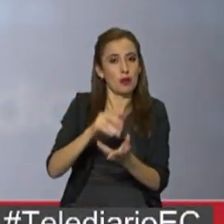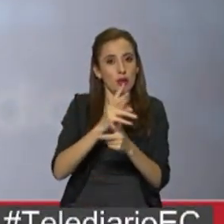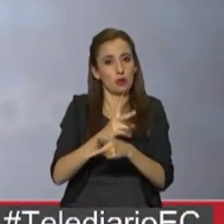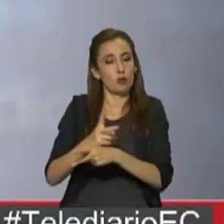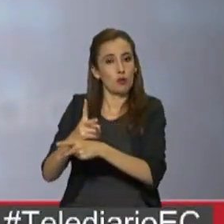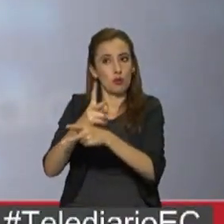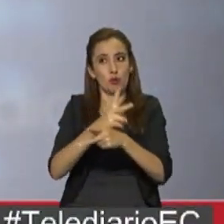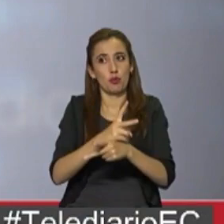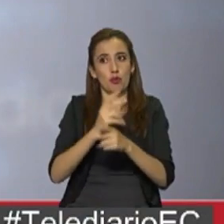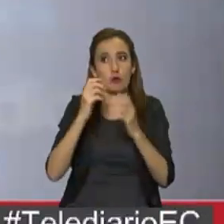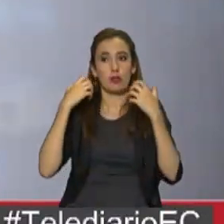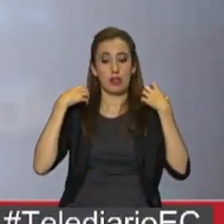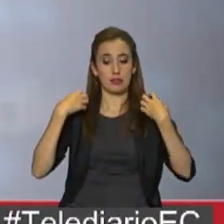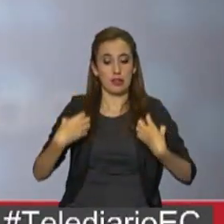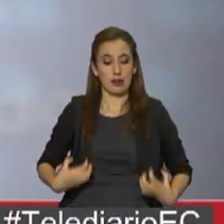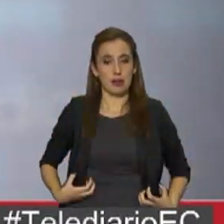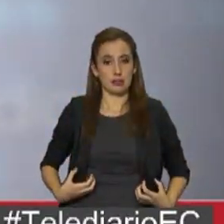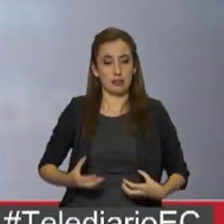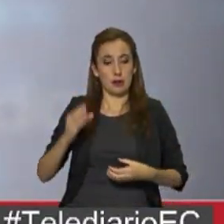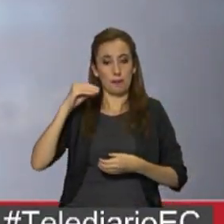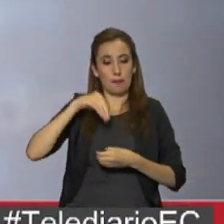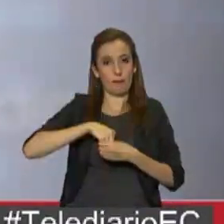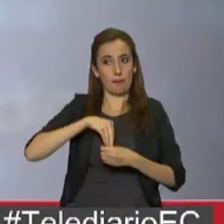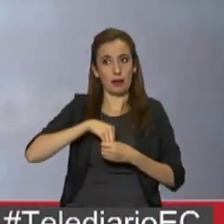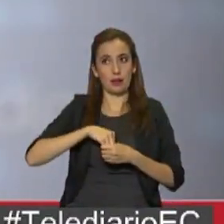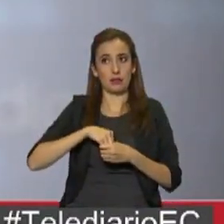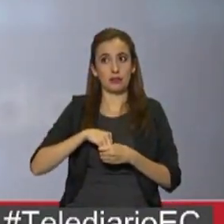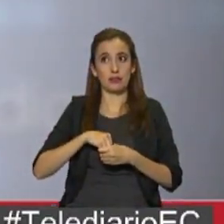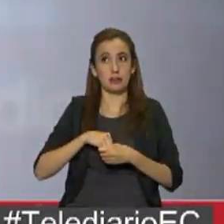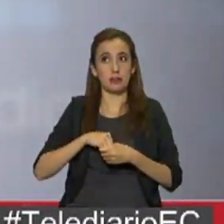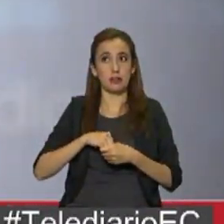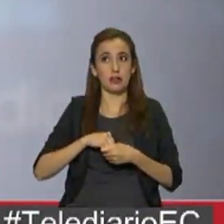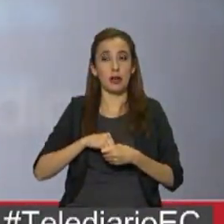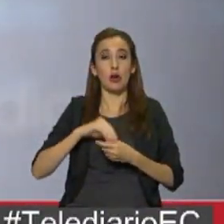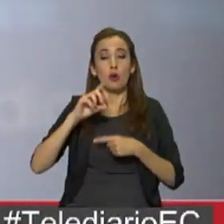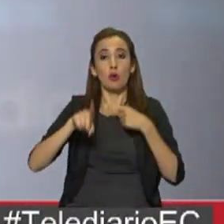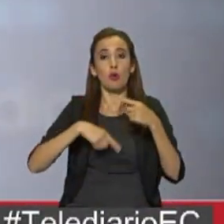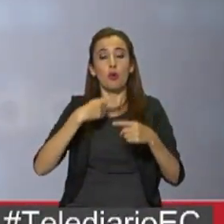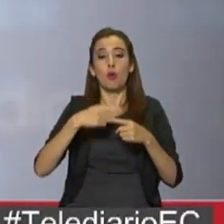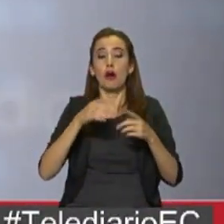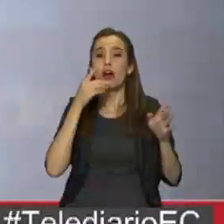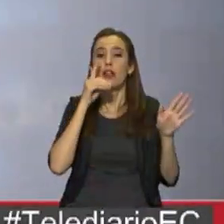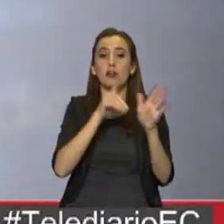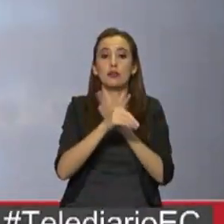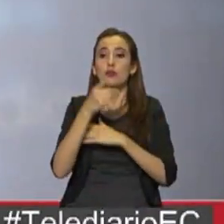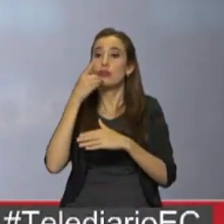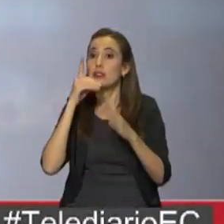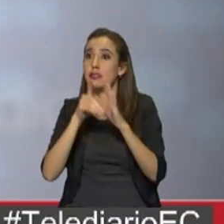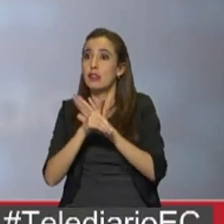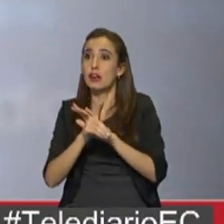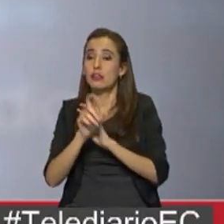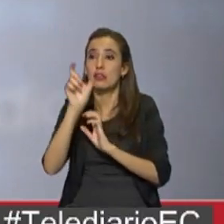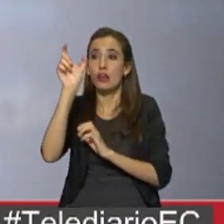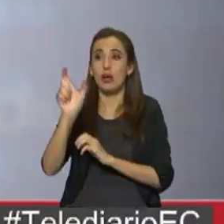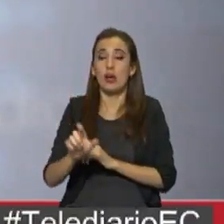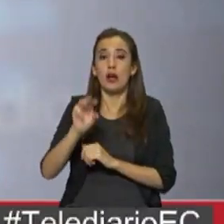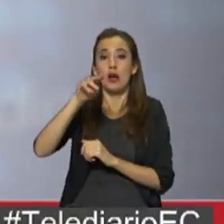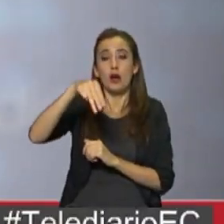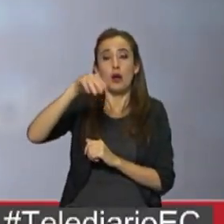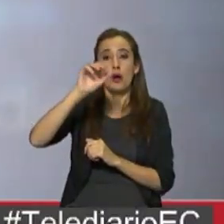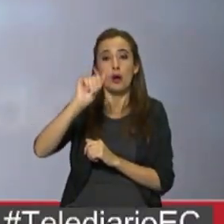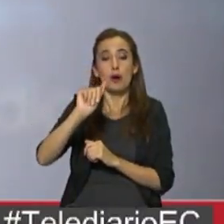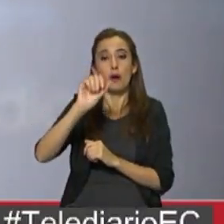de las maletas de sus pasajeros dentro de los aeropuertos esto ante la denuncia de varios ciudadanos que se encontraron varados en miami en